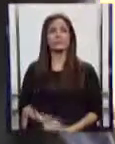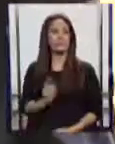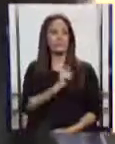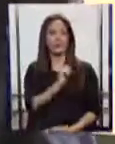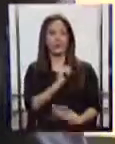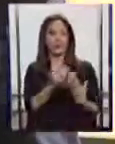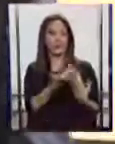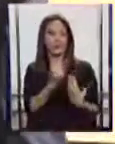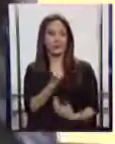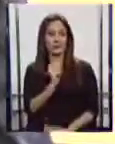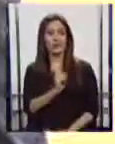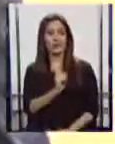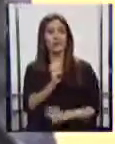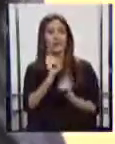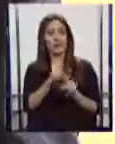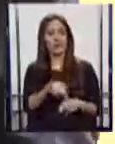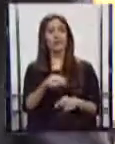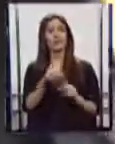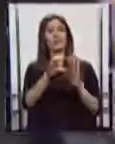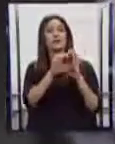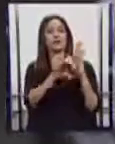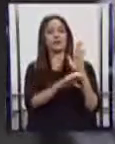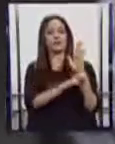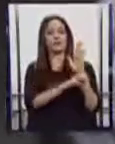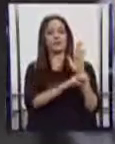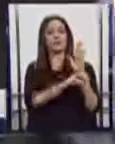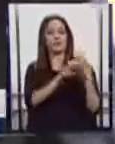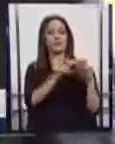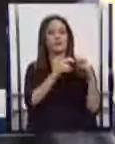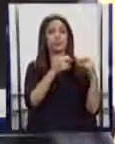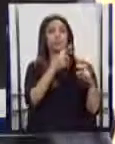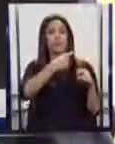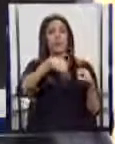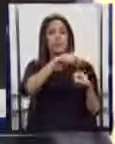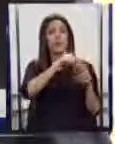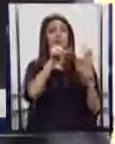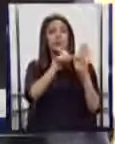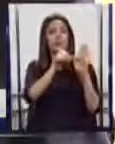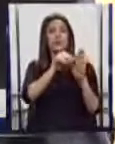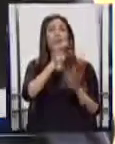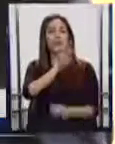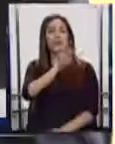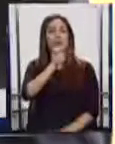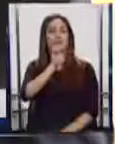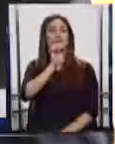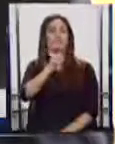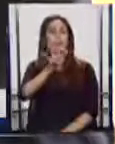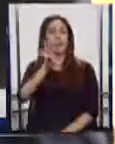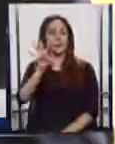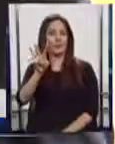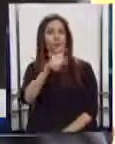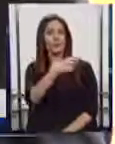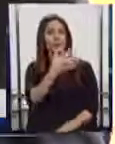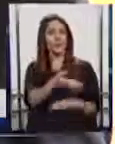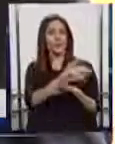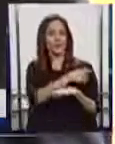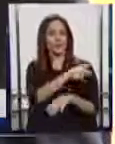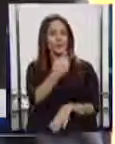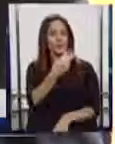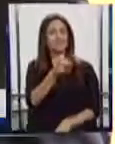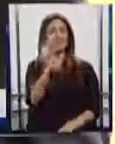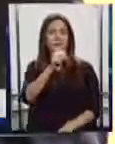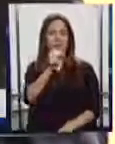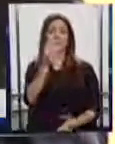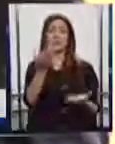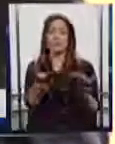porque inevitablemente hay que acudir a la Corte Constitucional. Cierto es que el artículo 444 que usted mencionó habla sobre